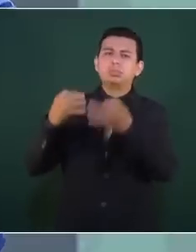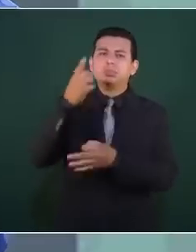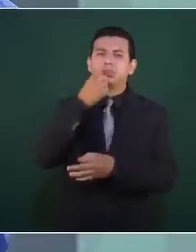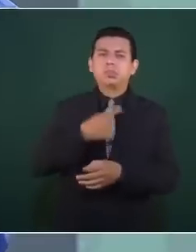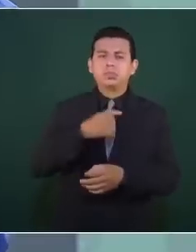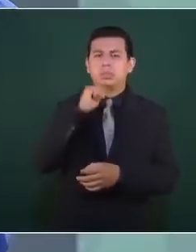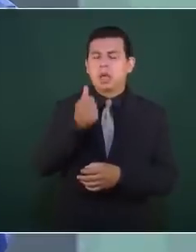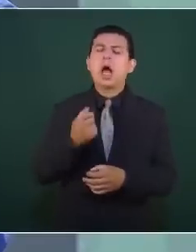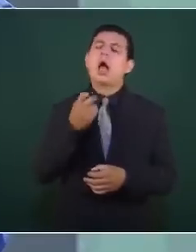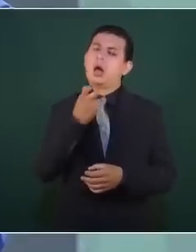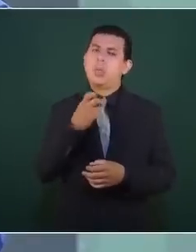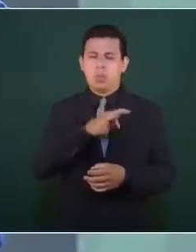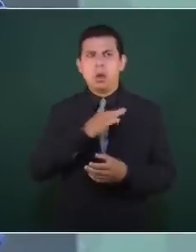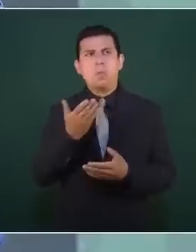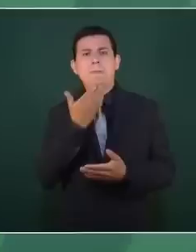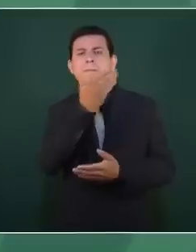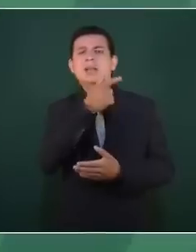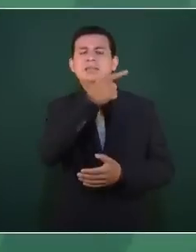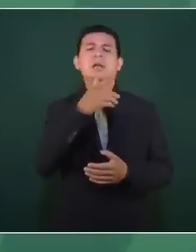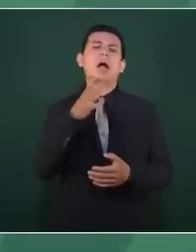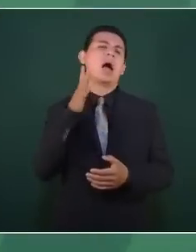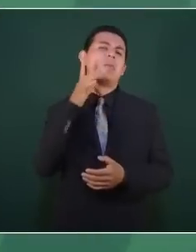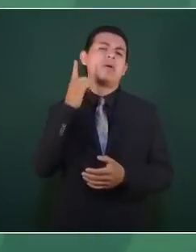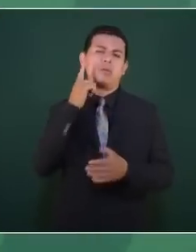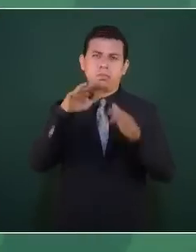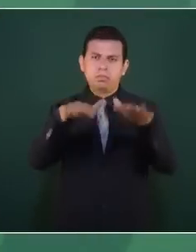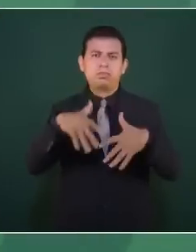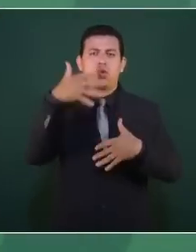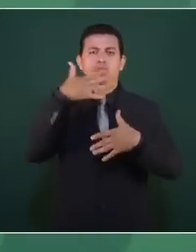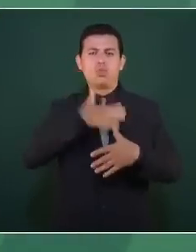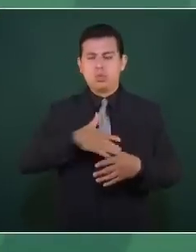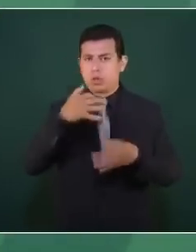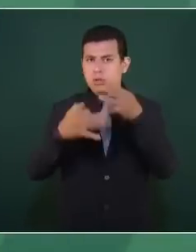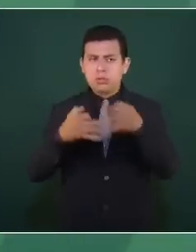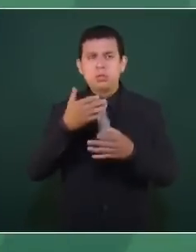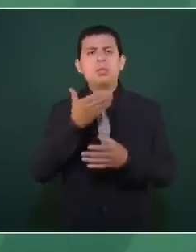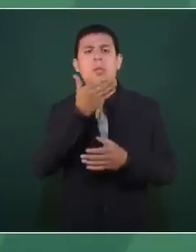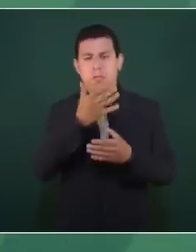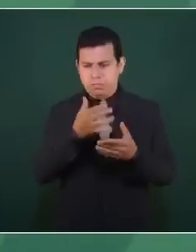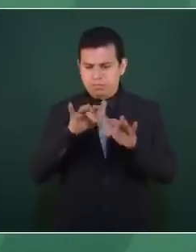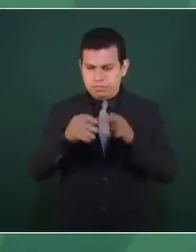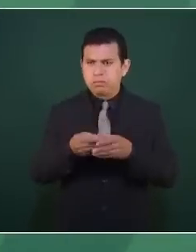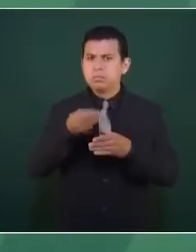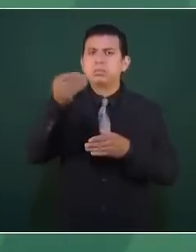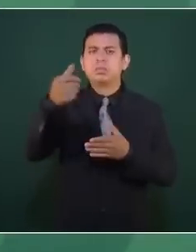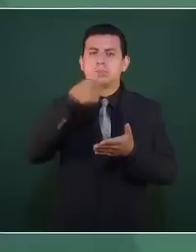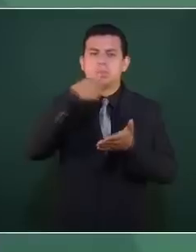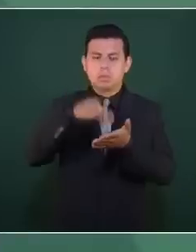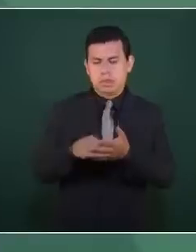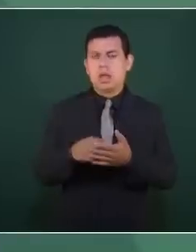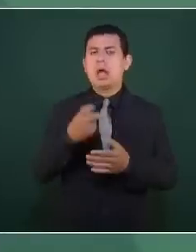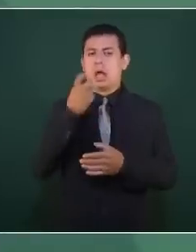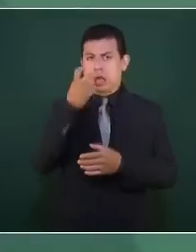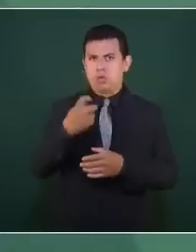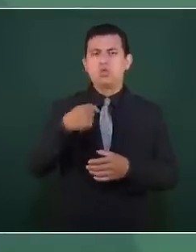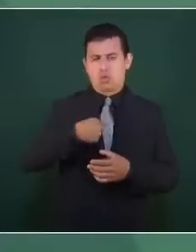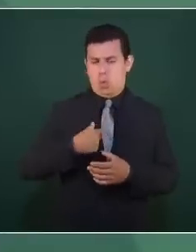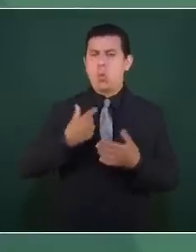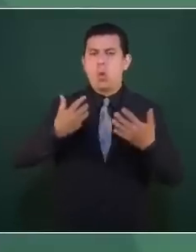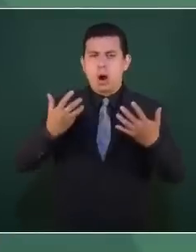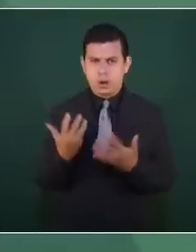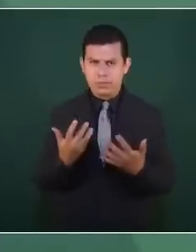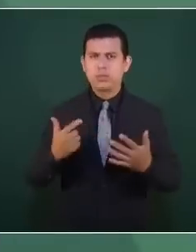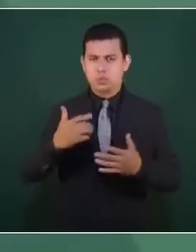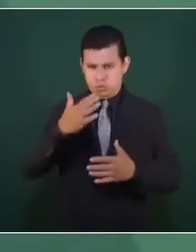y no he tenido todavía respuesta. Y voy a seguir insistiendo. Y en este caso lo voy a hacer,